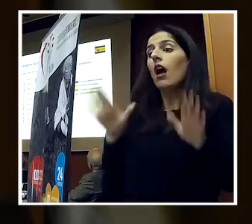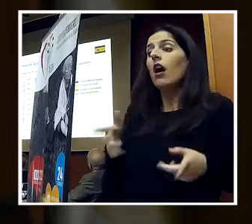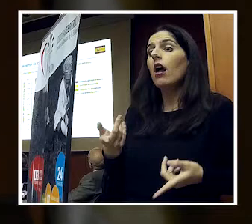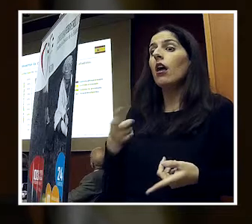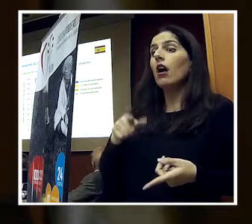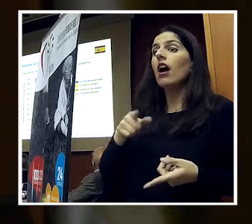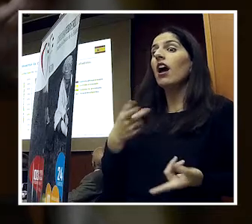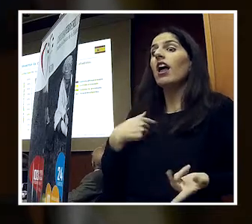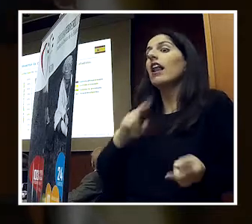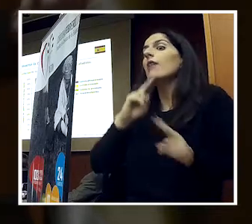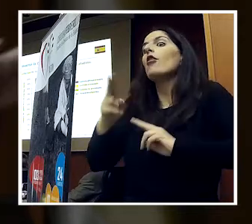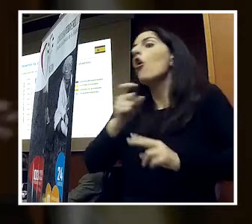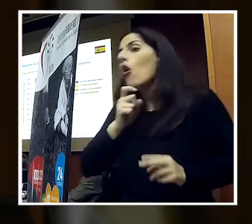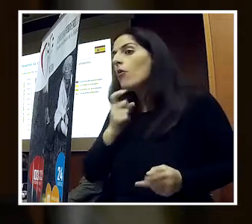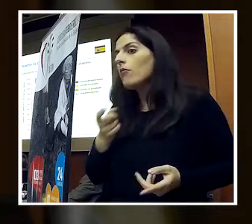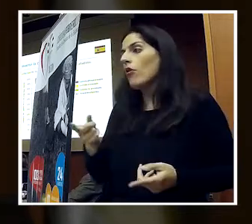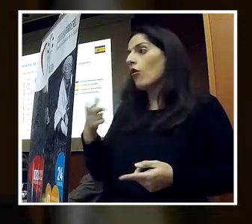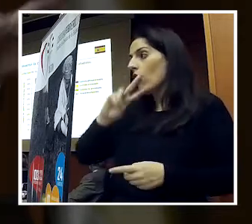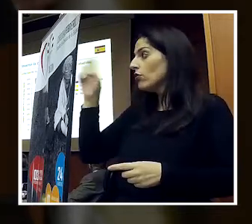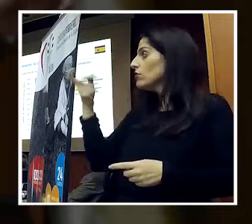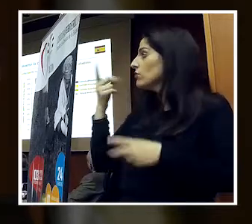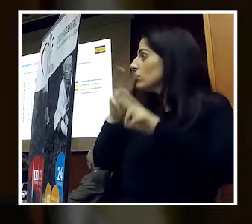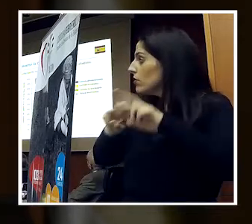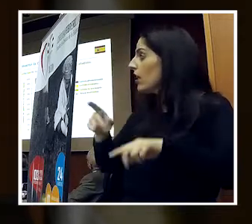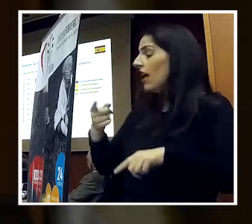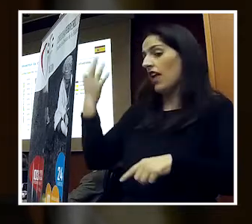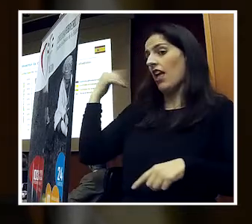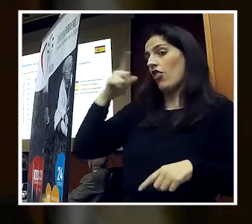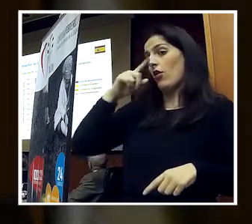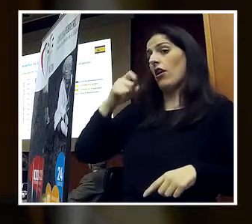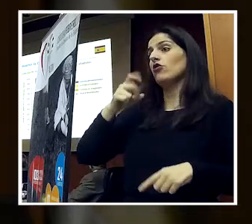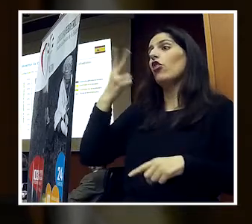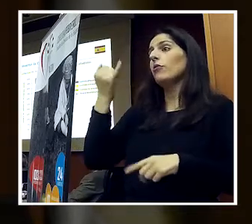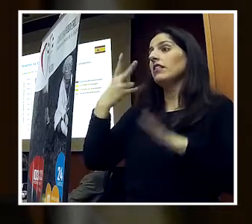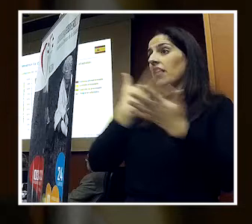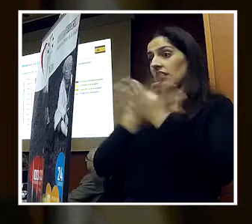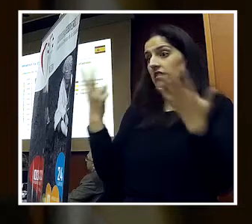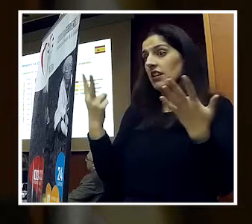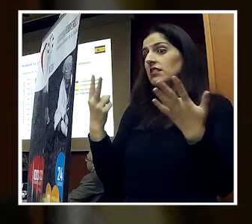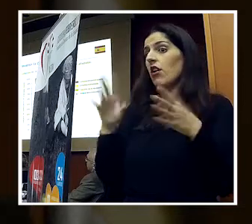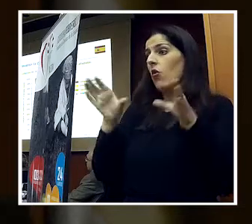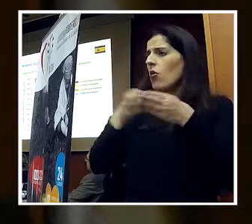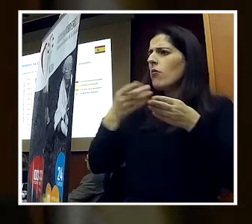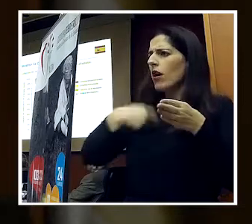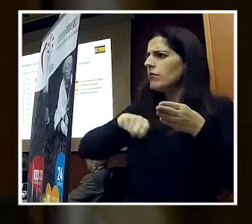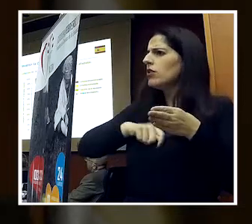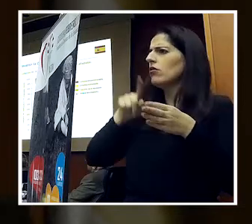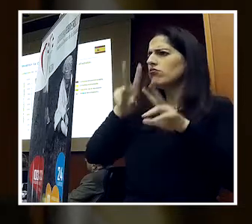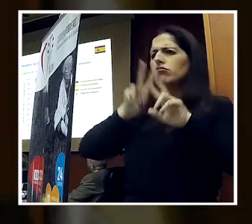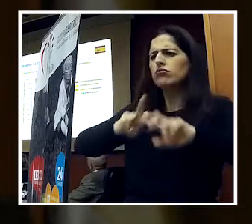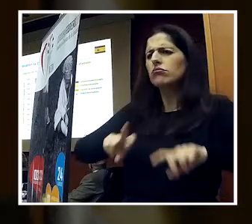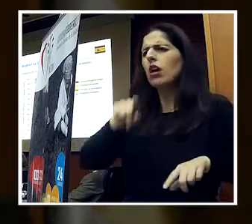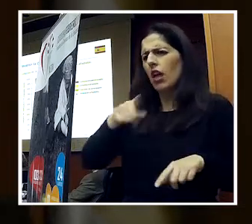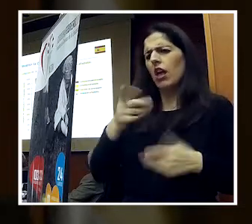respuesta a esto, por ejemplo, este estudio también publicado en este año, bueno, a finales del 2017, además por un grupo español muy interesante en una revista